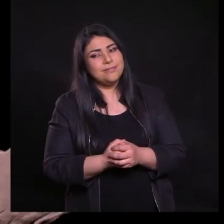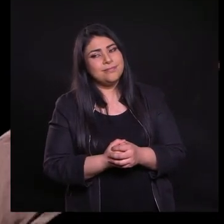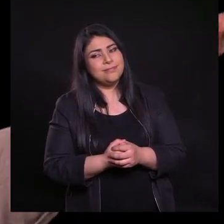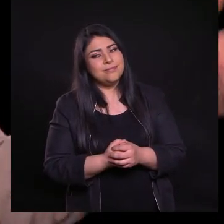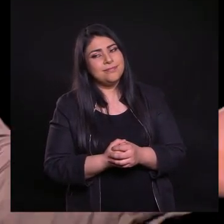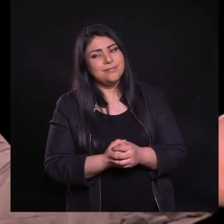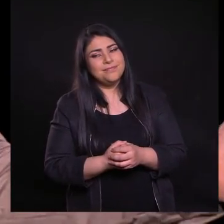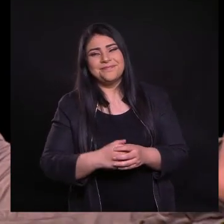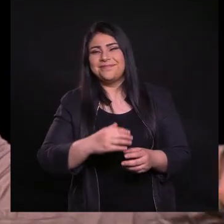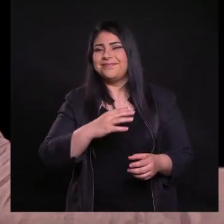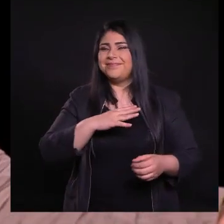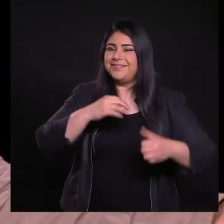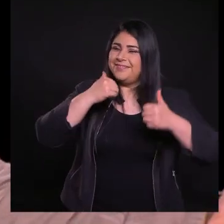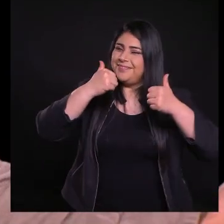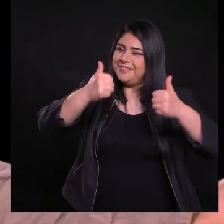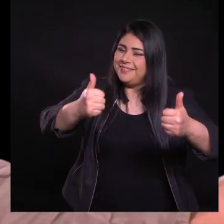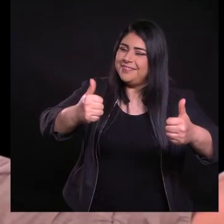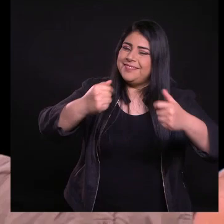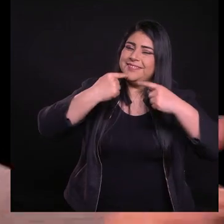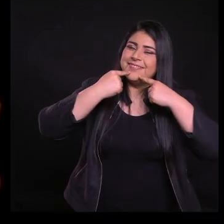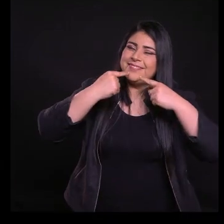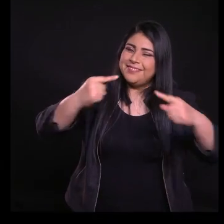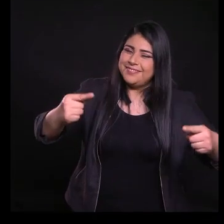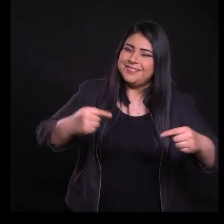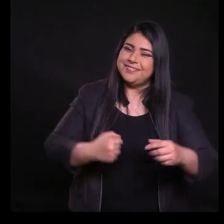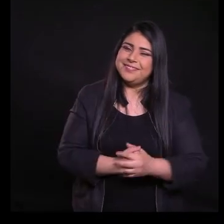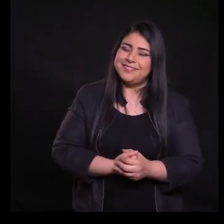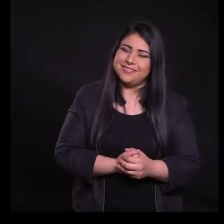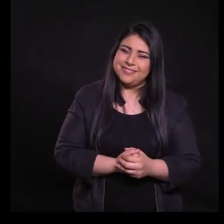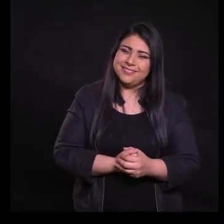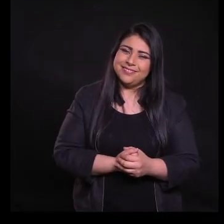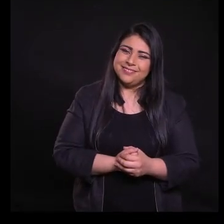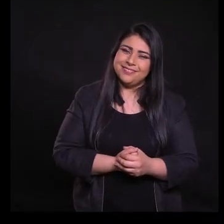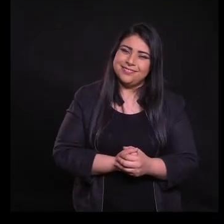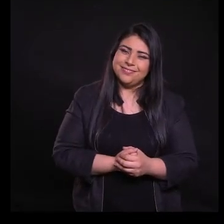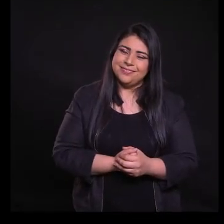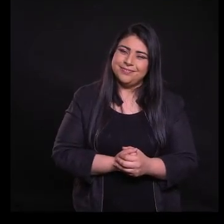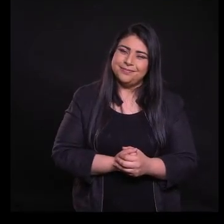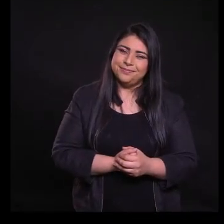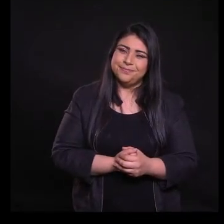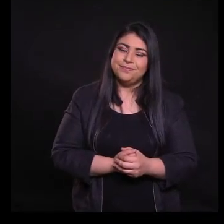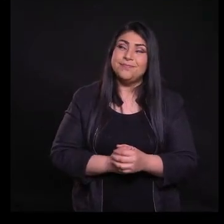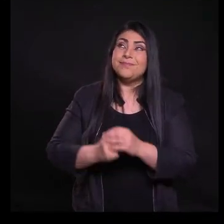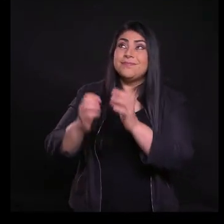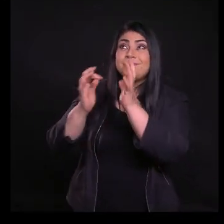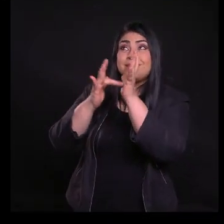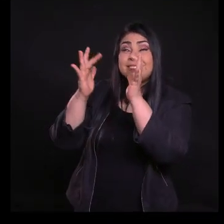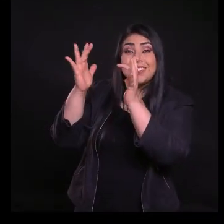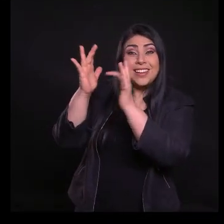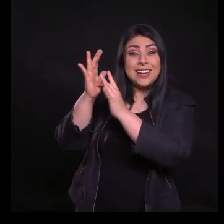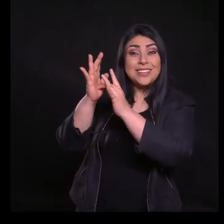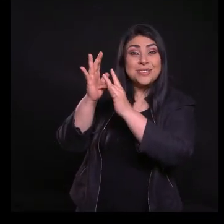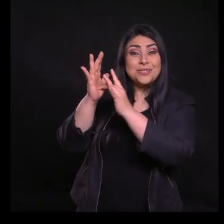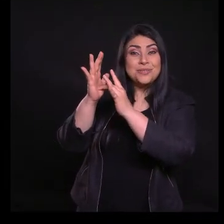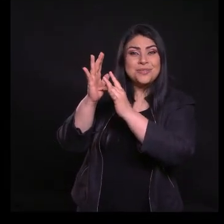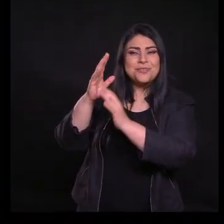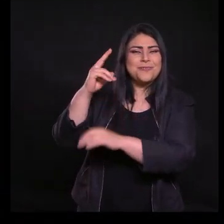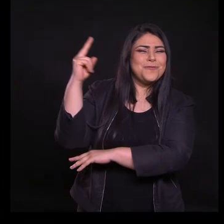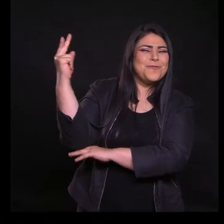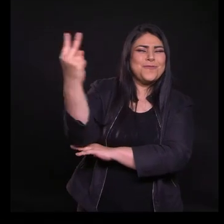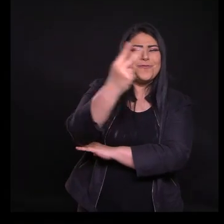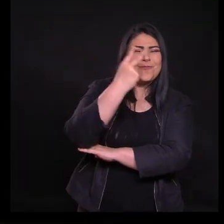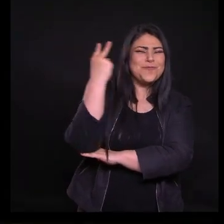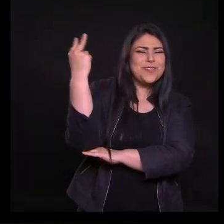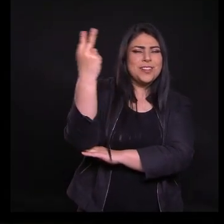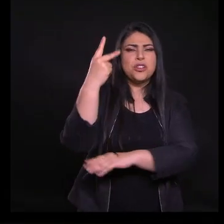una buena noticia en esta noche jesús ganó en esa cruz y si